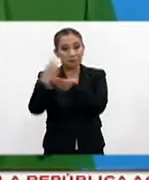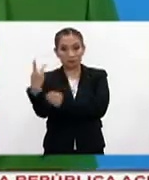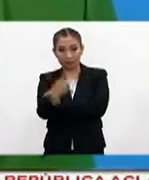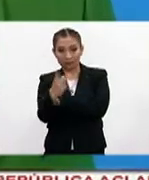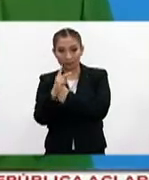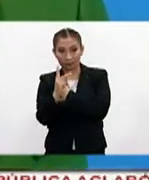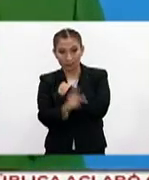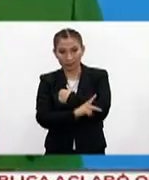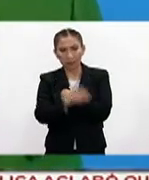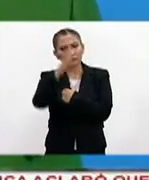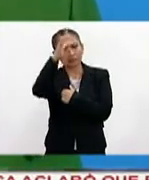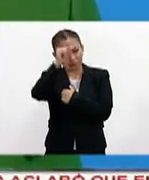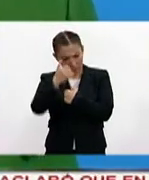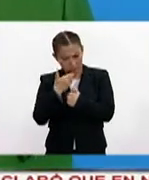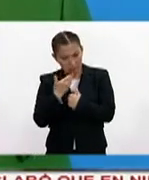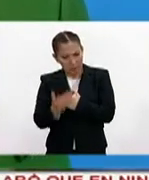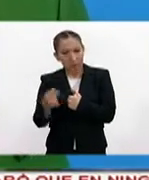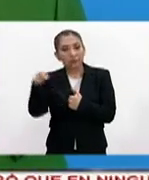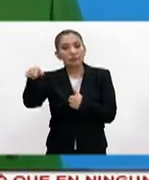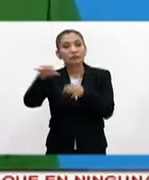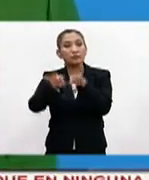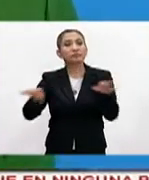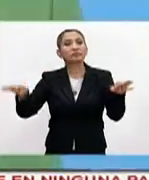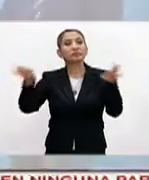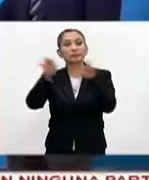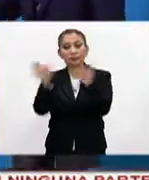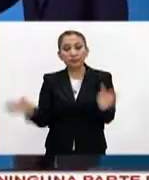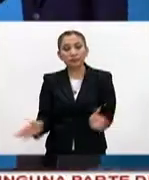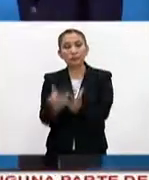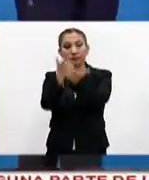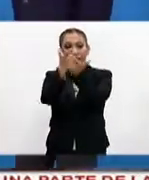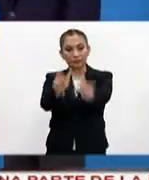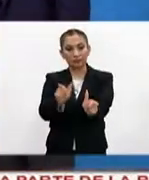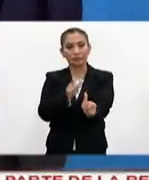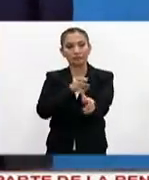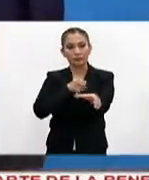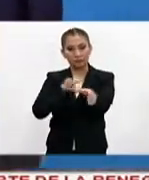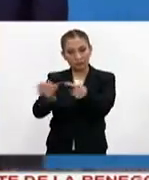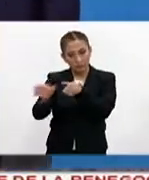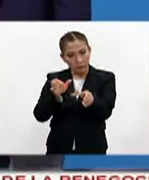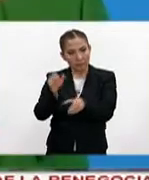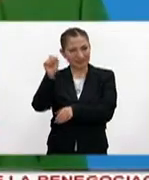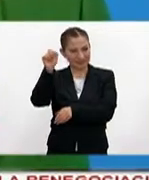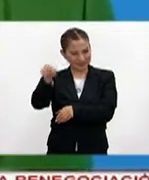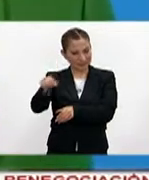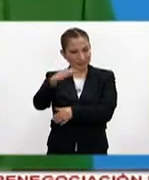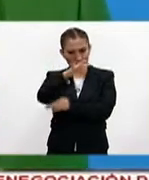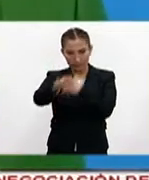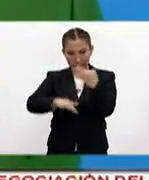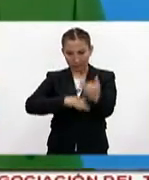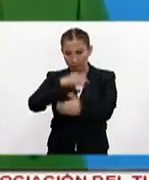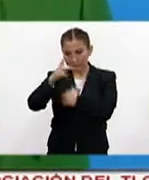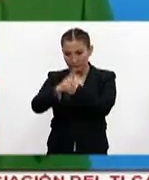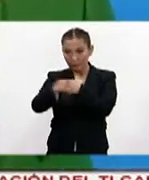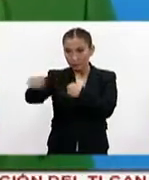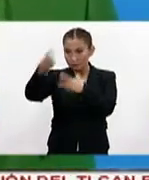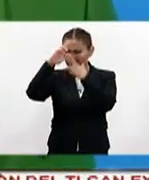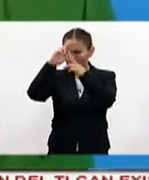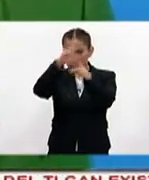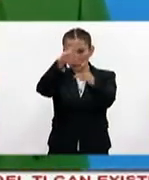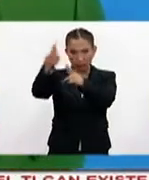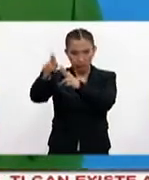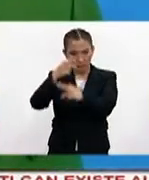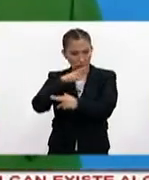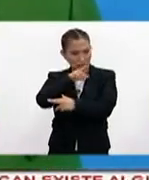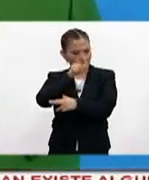bilateral. Coincidieron plenamente en la importancia de impulsar el libre comercio y justo entre todas las naciones, así como el respeto